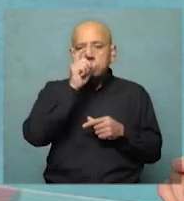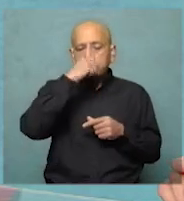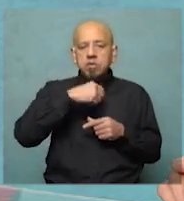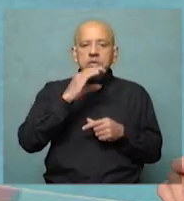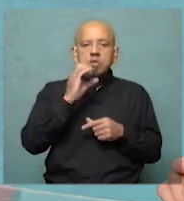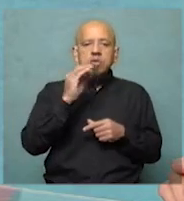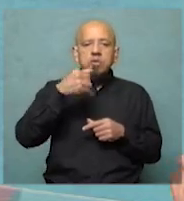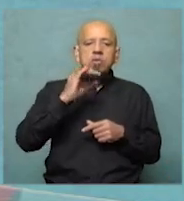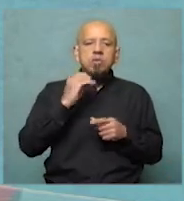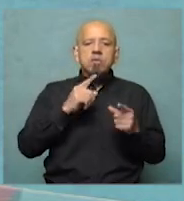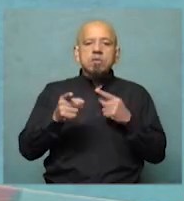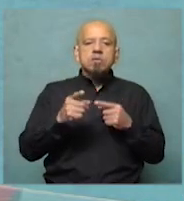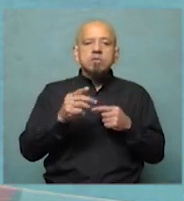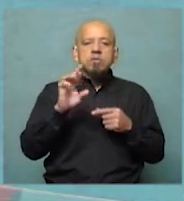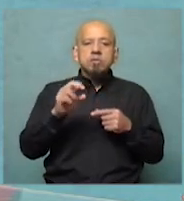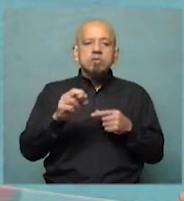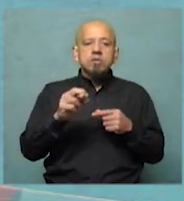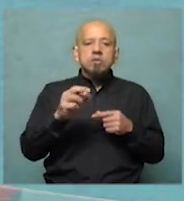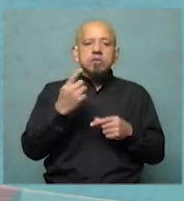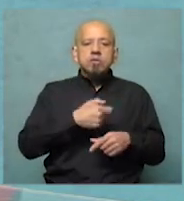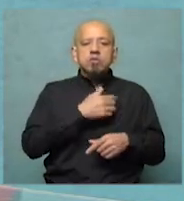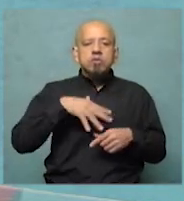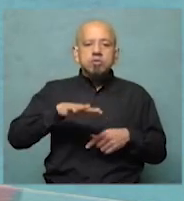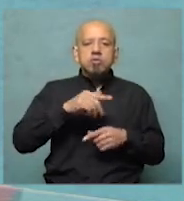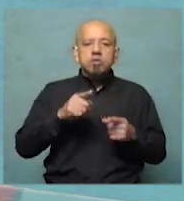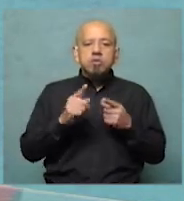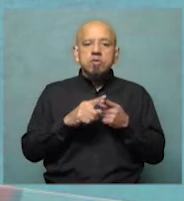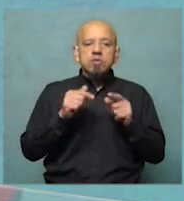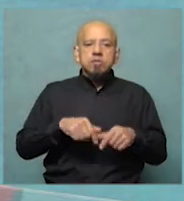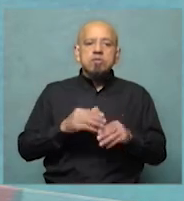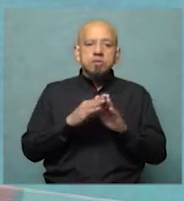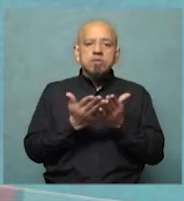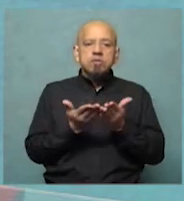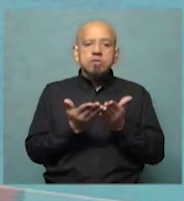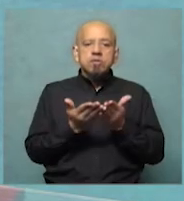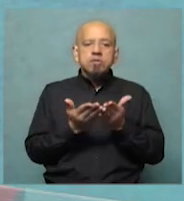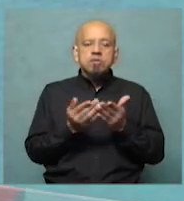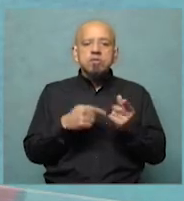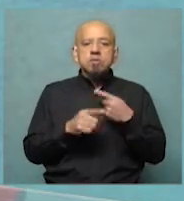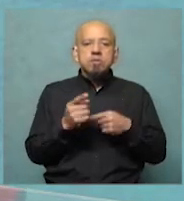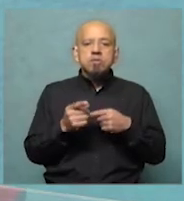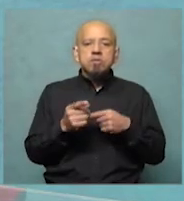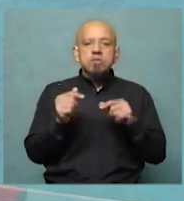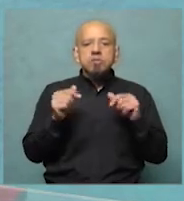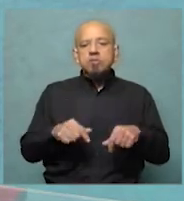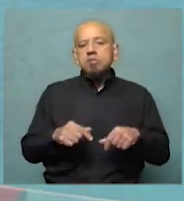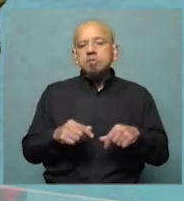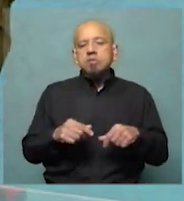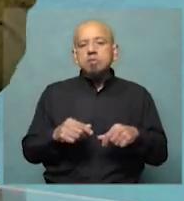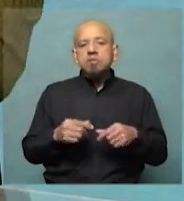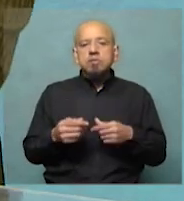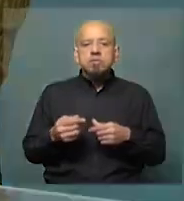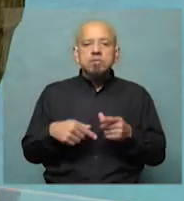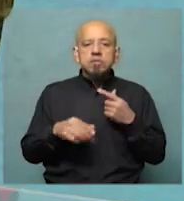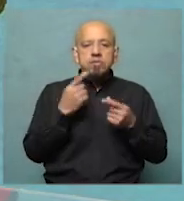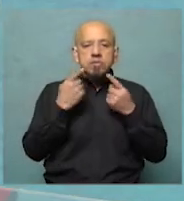también con Roxana Fernández, que es socióloga, que fueron los creadores de este libro, y queríamos inaugurar este ciclo con ellos para